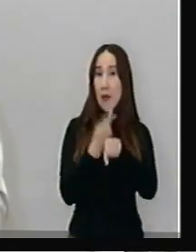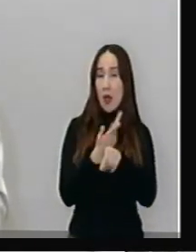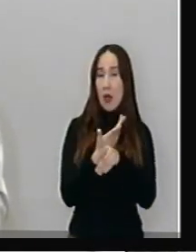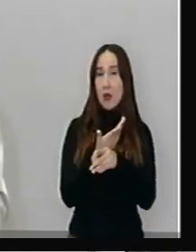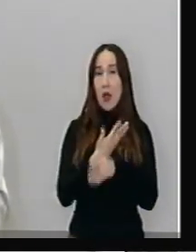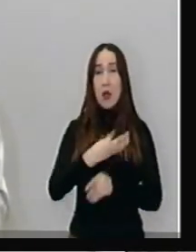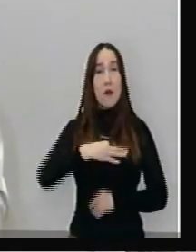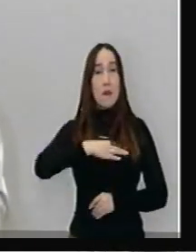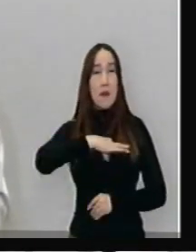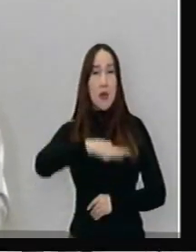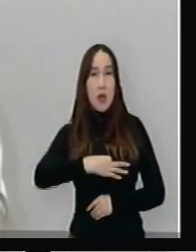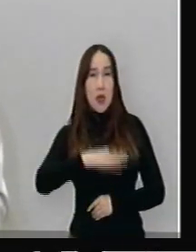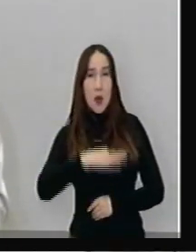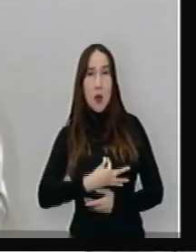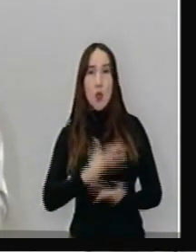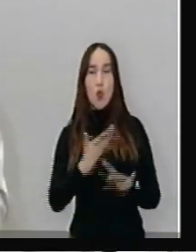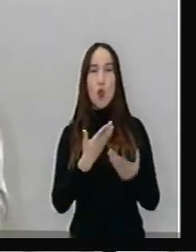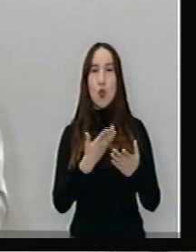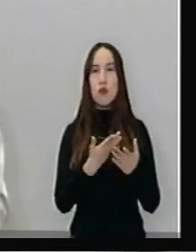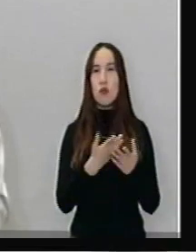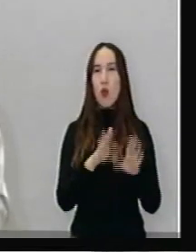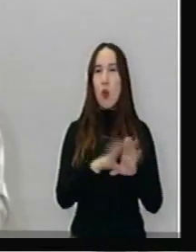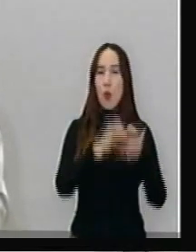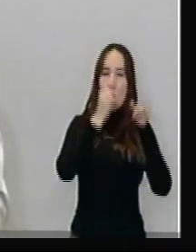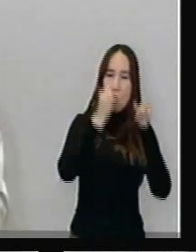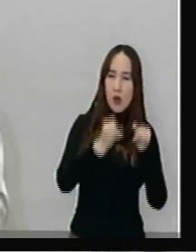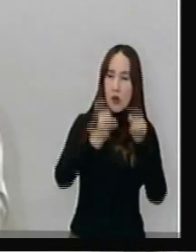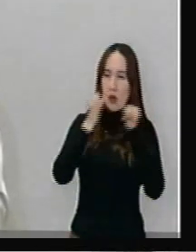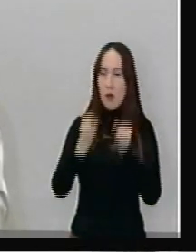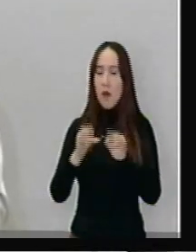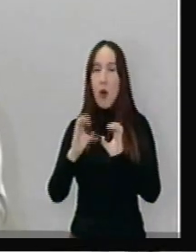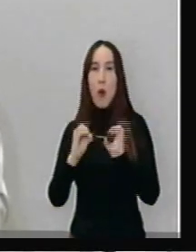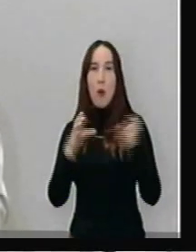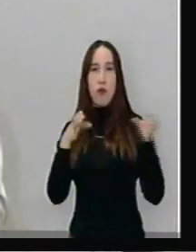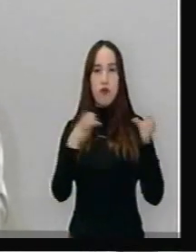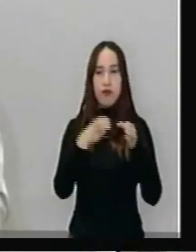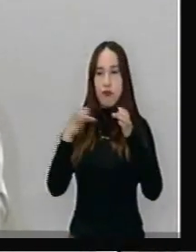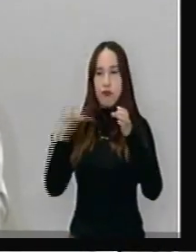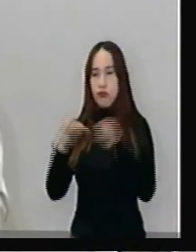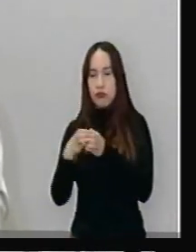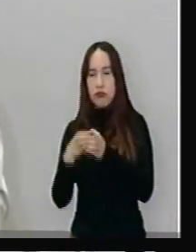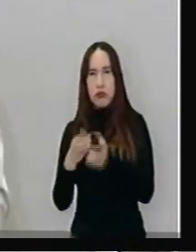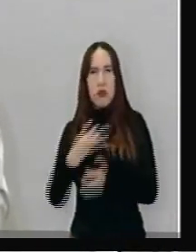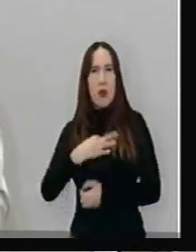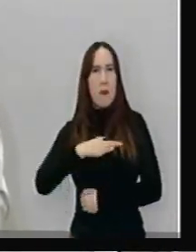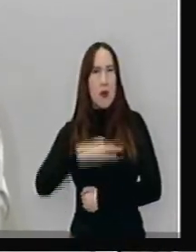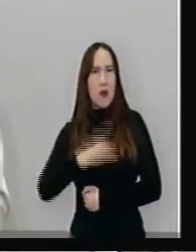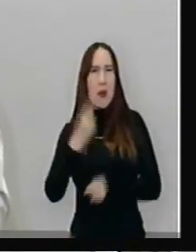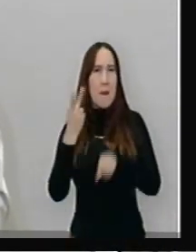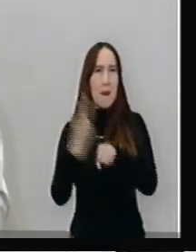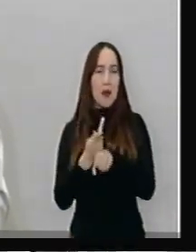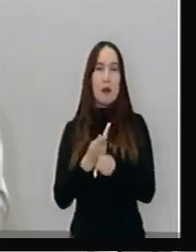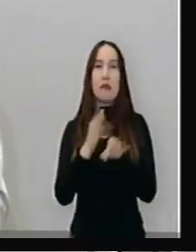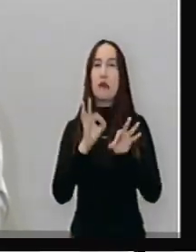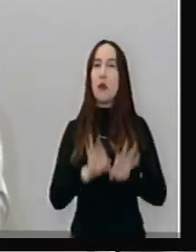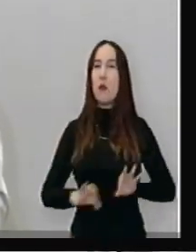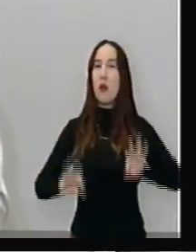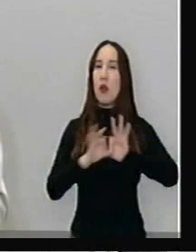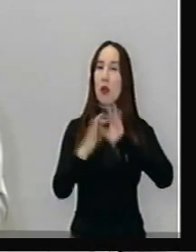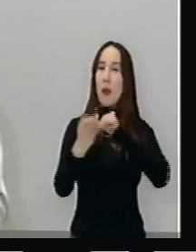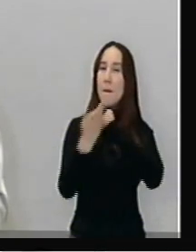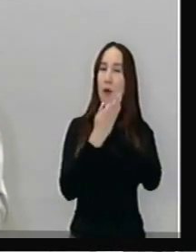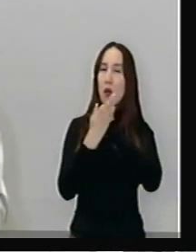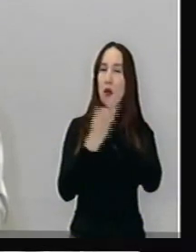riesgo epidemiológico, tanto individual como colectivo. Es muy importante tener la vacunación, tener un